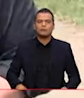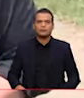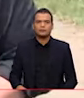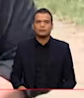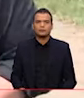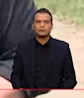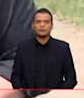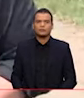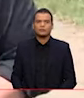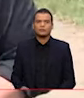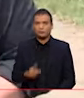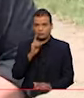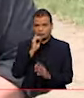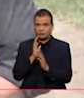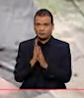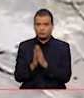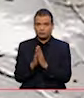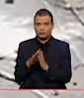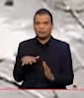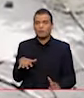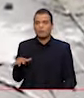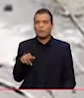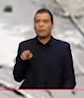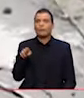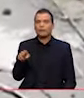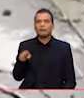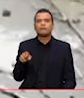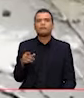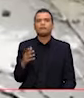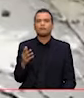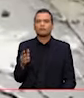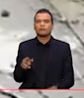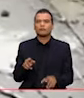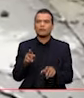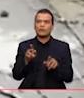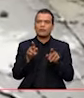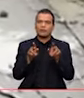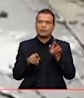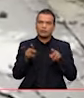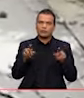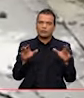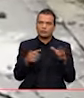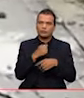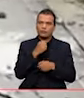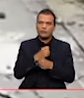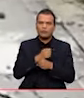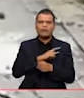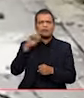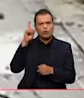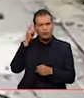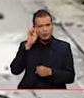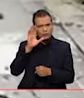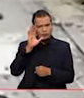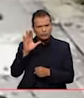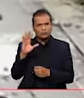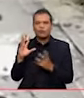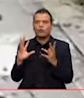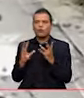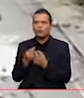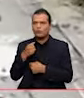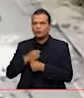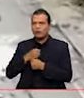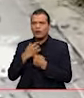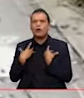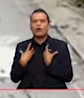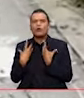Mire, y es que justamente en este lugar algunas personas de la Gobernación del Valle, de los grupos de convivencia y